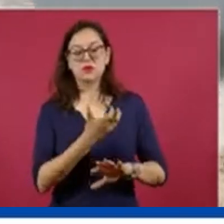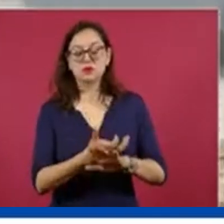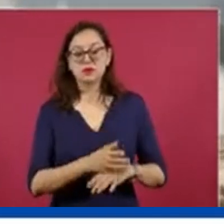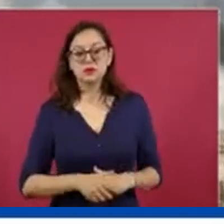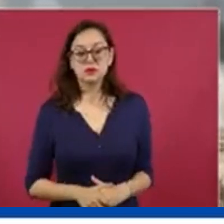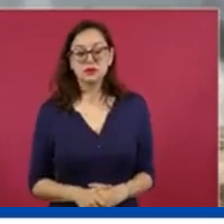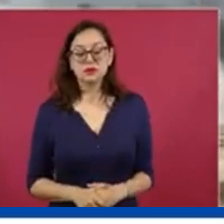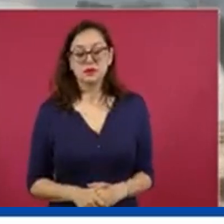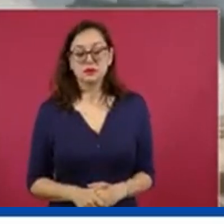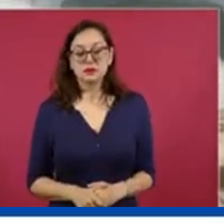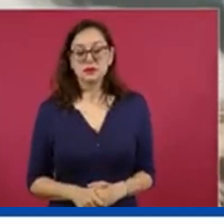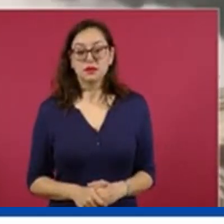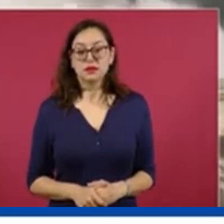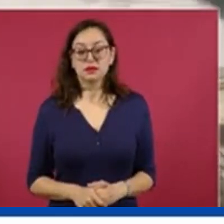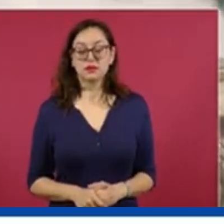la grava